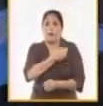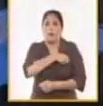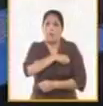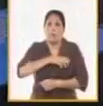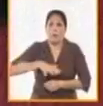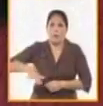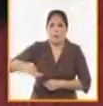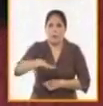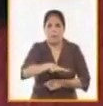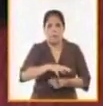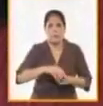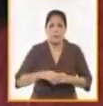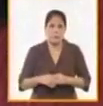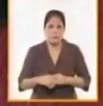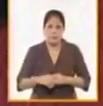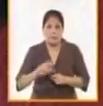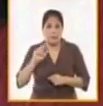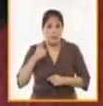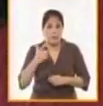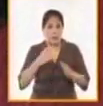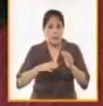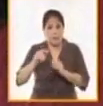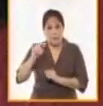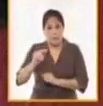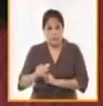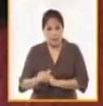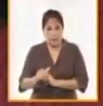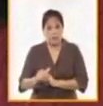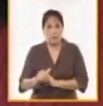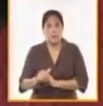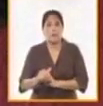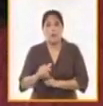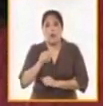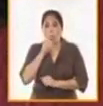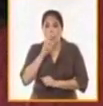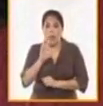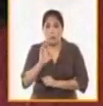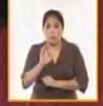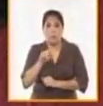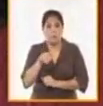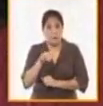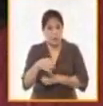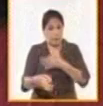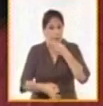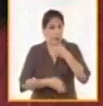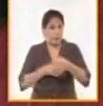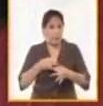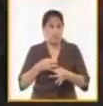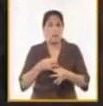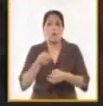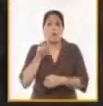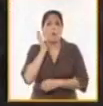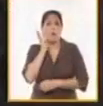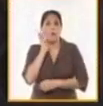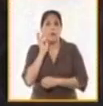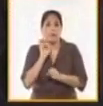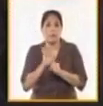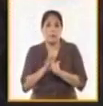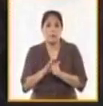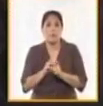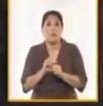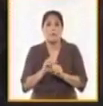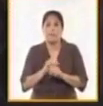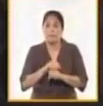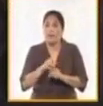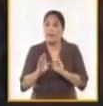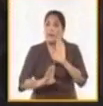pueblo. El viceprimer ministro de la República de Cuba, Eduardo Martínez Díaz, dictó la conferencia inaugural titulada